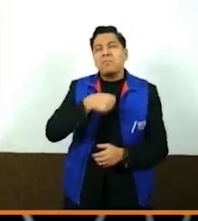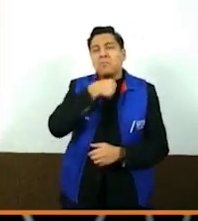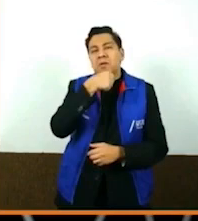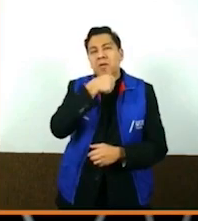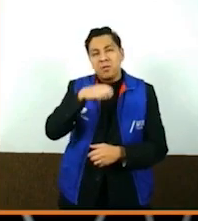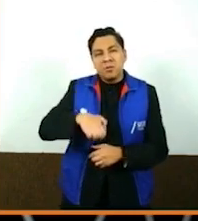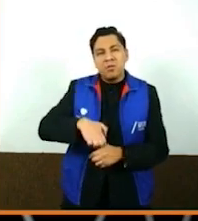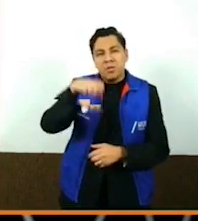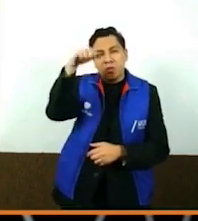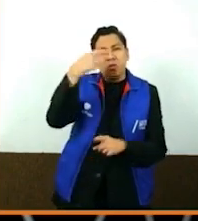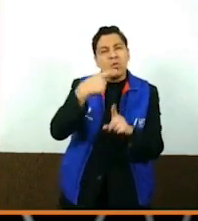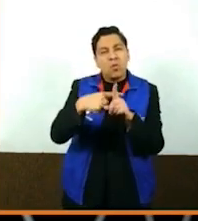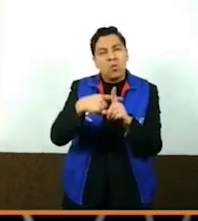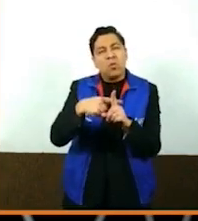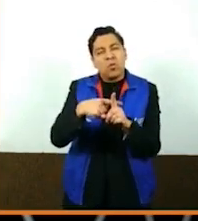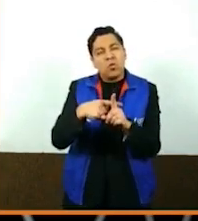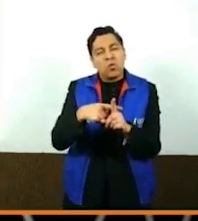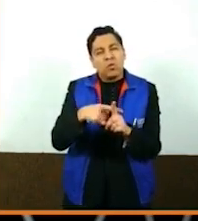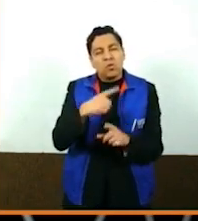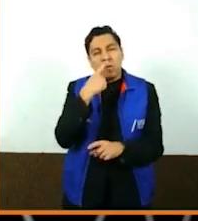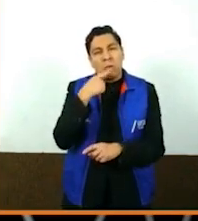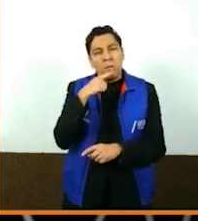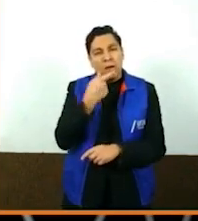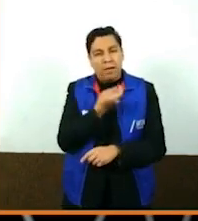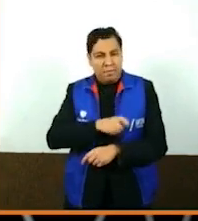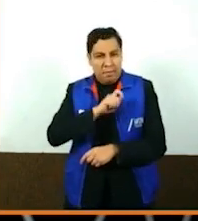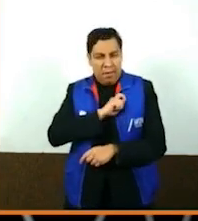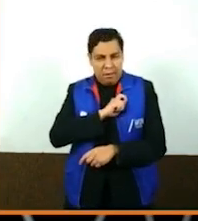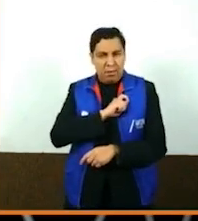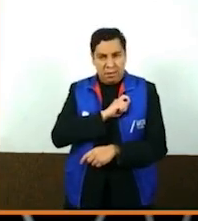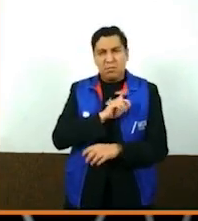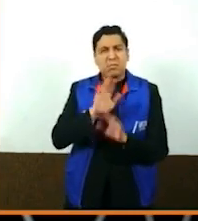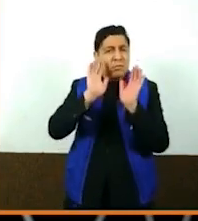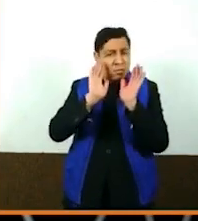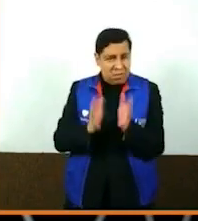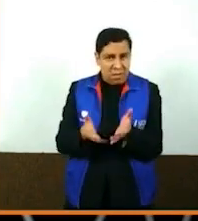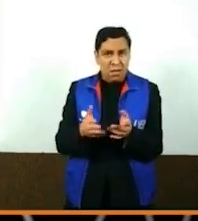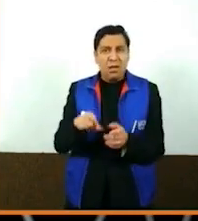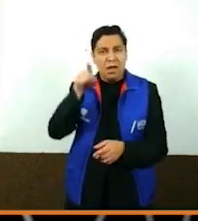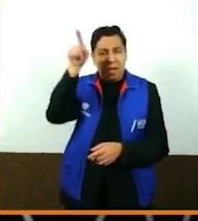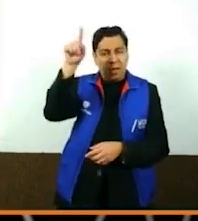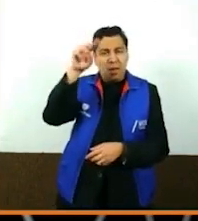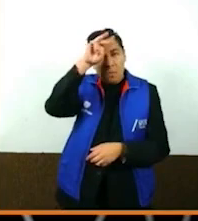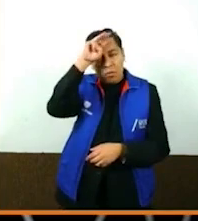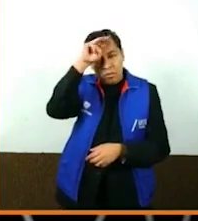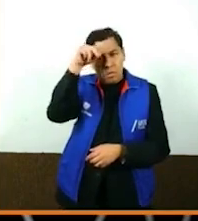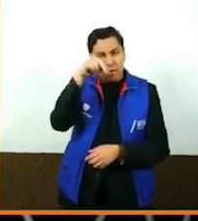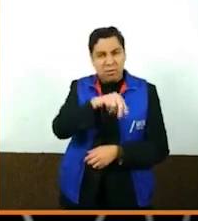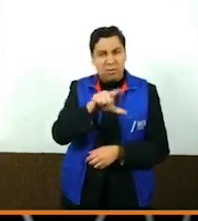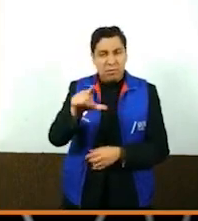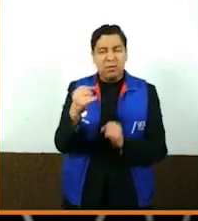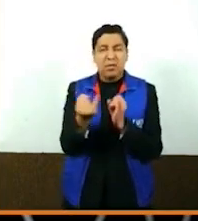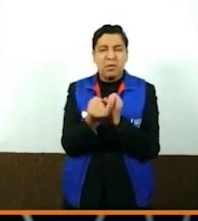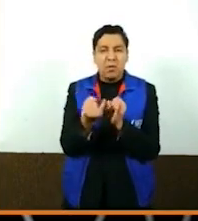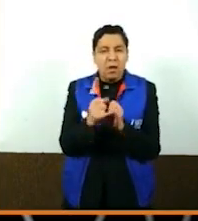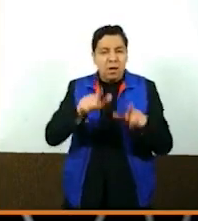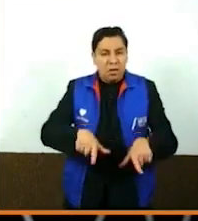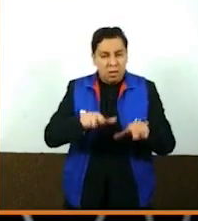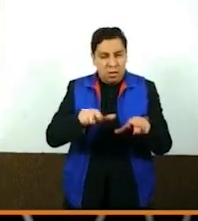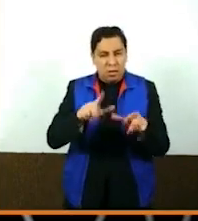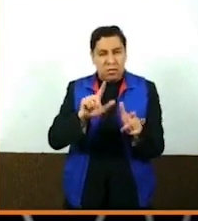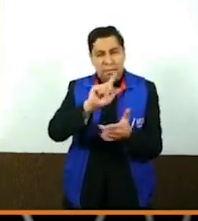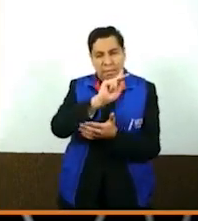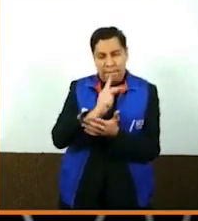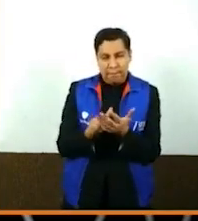lo hicimos con la Cruz Roja en España. En Monterrey hemos implementado también estos desarrollos web dentro de los